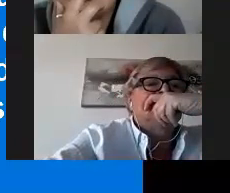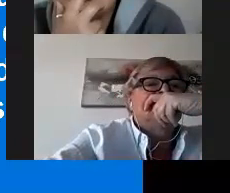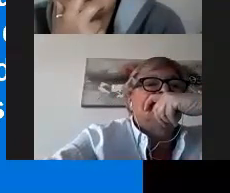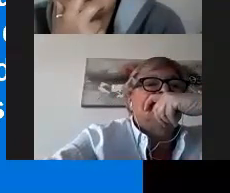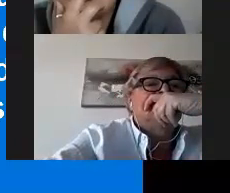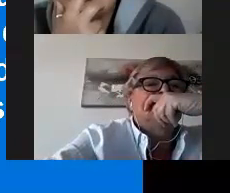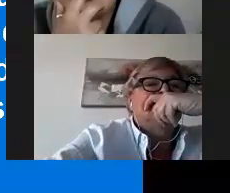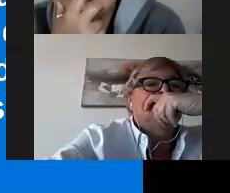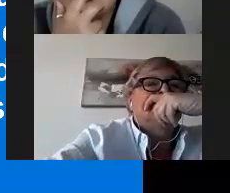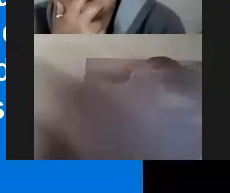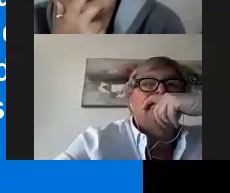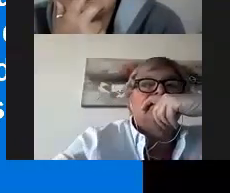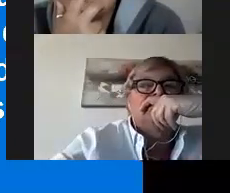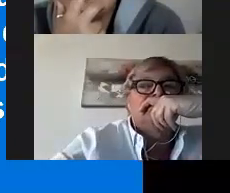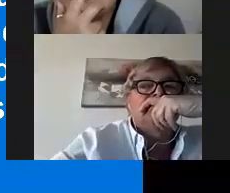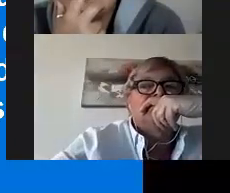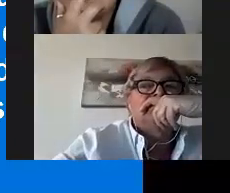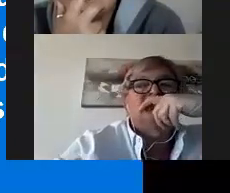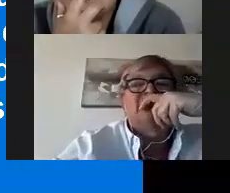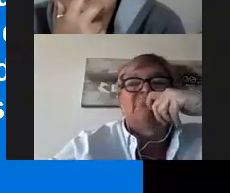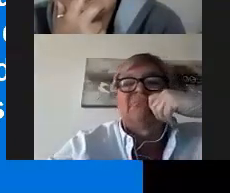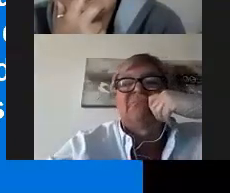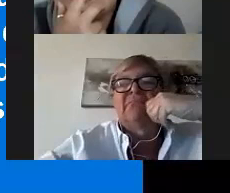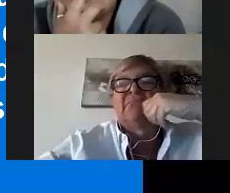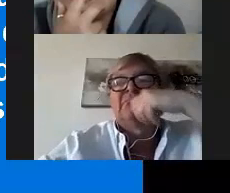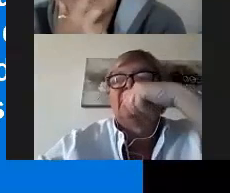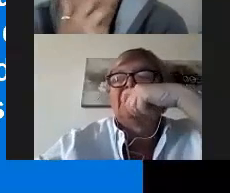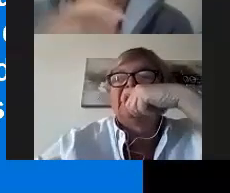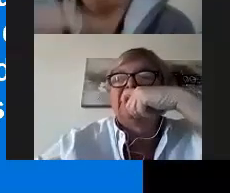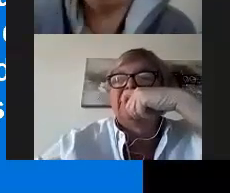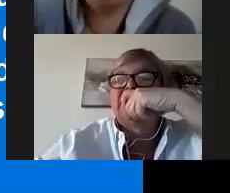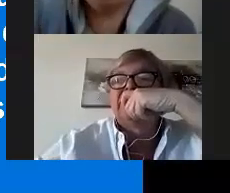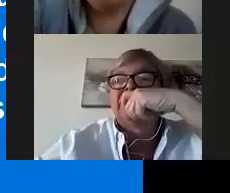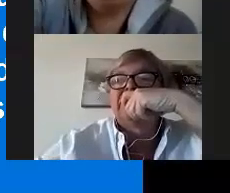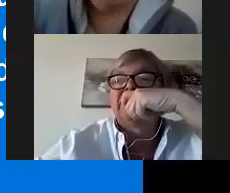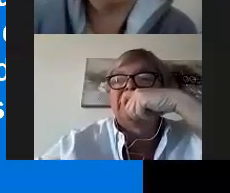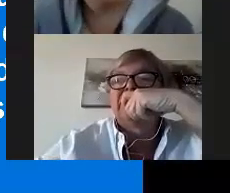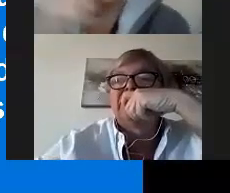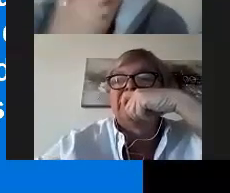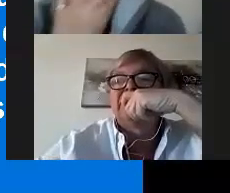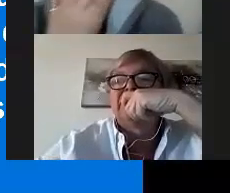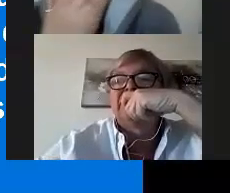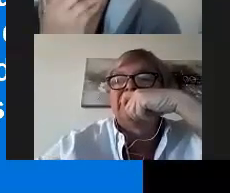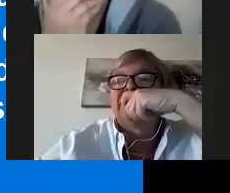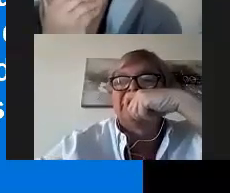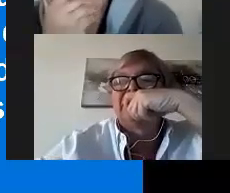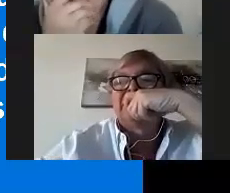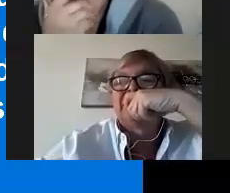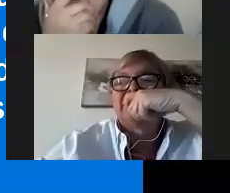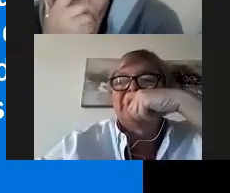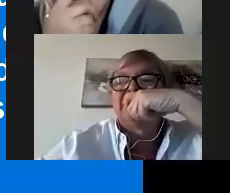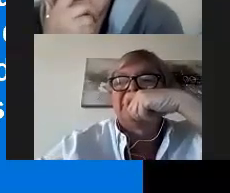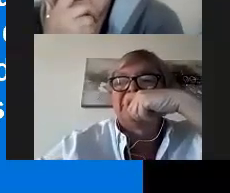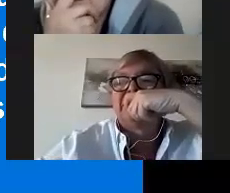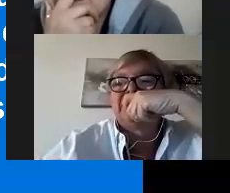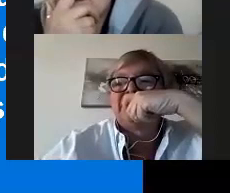su educación, su seguridad social, así como concederles la franquicia y estímulos que permitan en